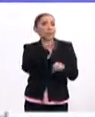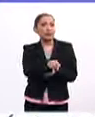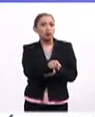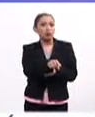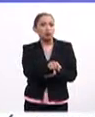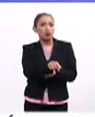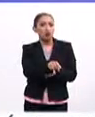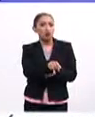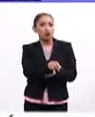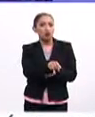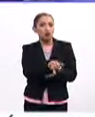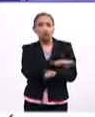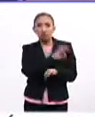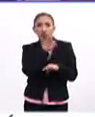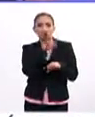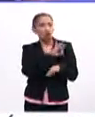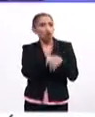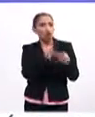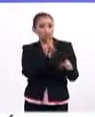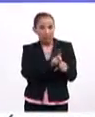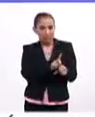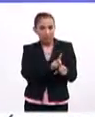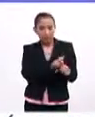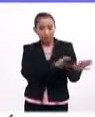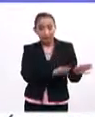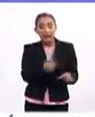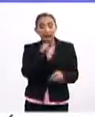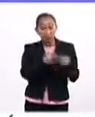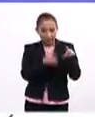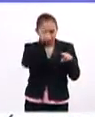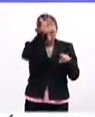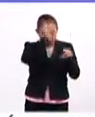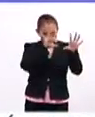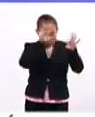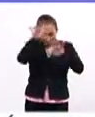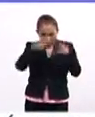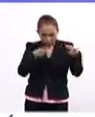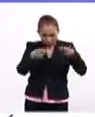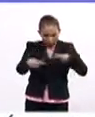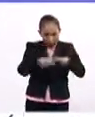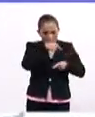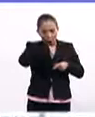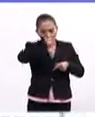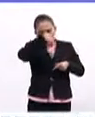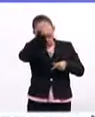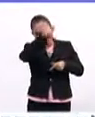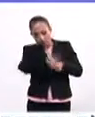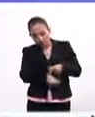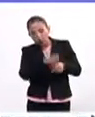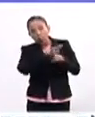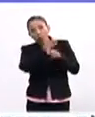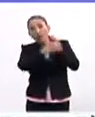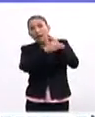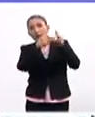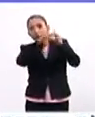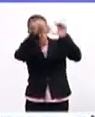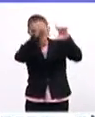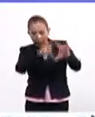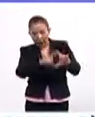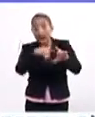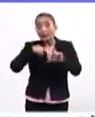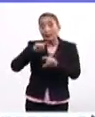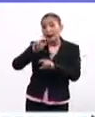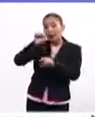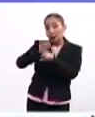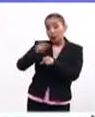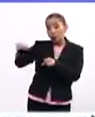una carga horaria. Y en función de esto, el maestro tiene que desarrollar una planeación. Pero comentábamos que en telesecundaria,